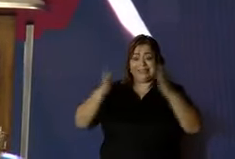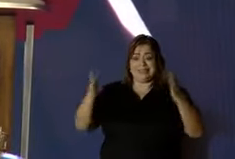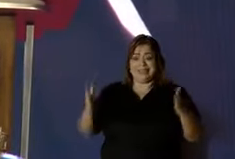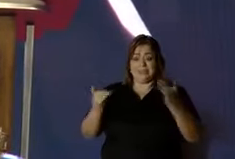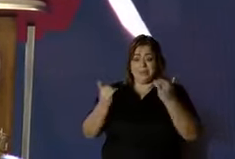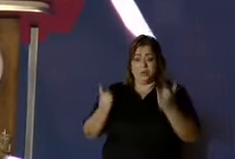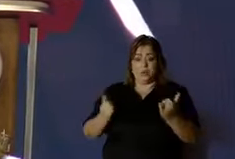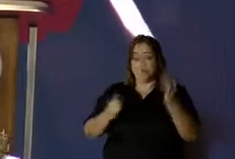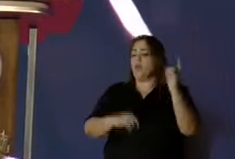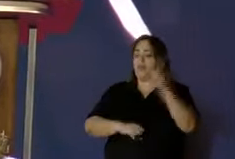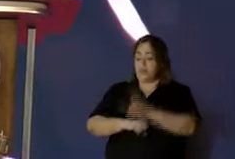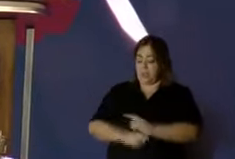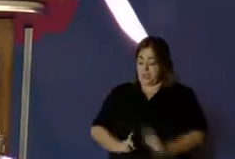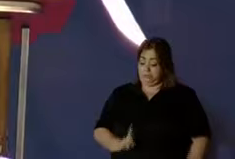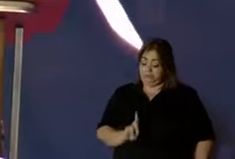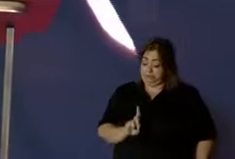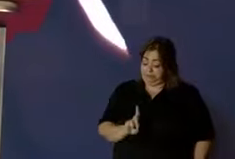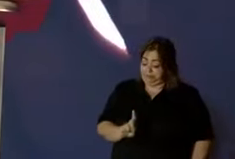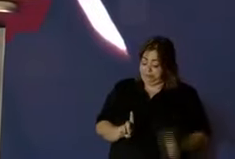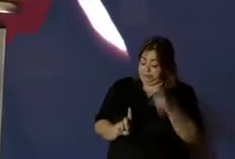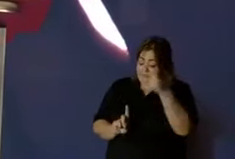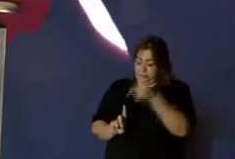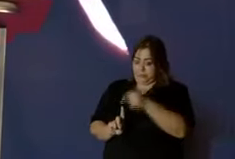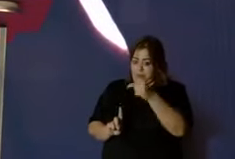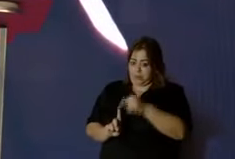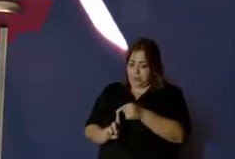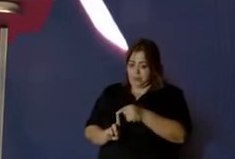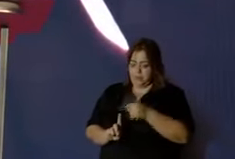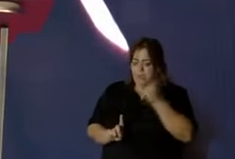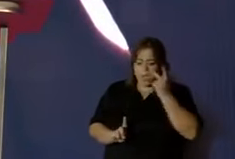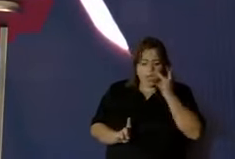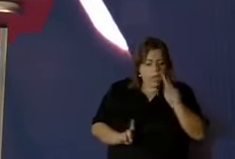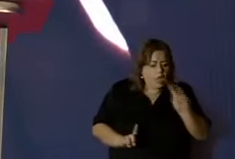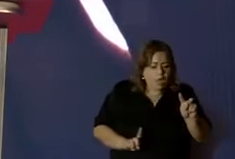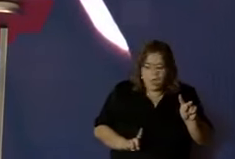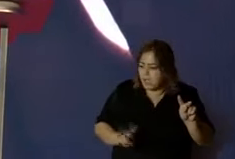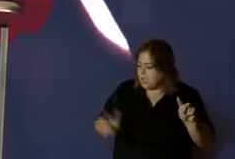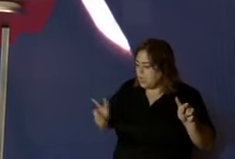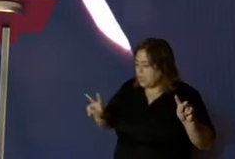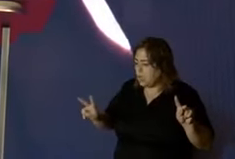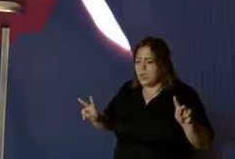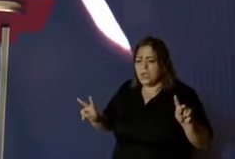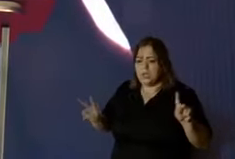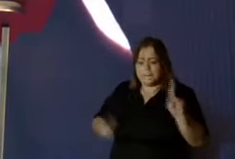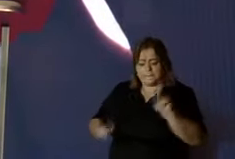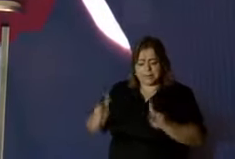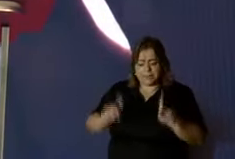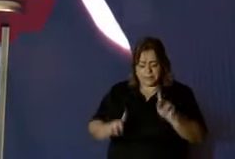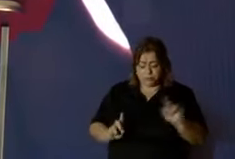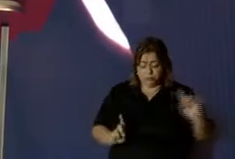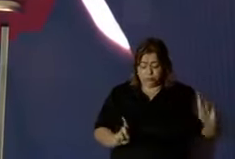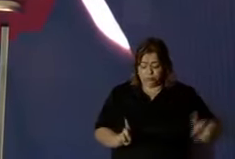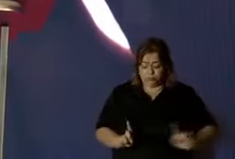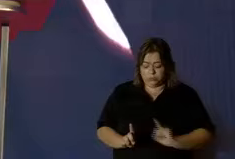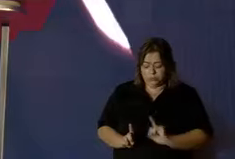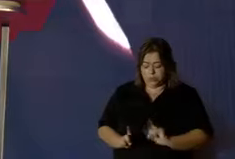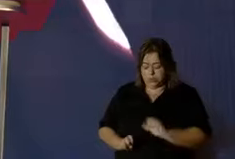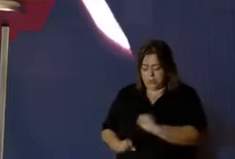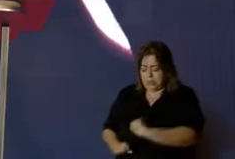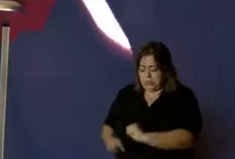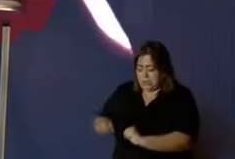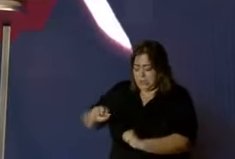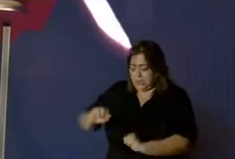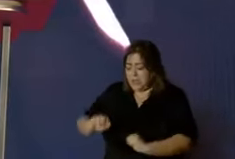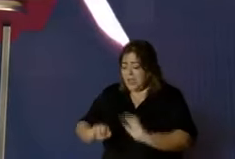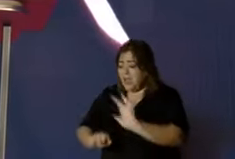Cuando oyó hablar de Jesús, miró la multitud y dice que vino por detrás y tocó su manto,